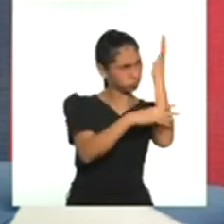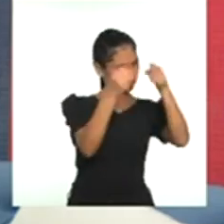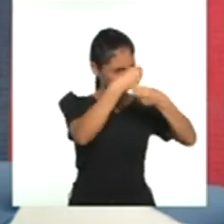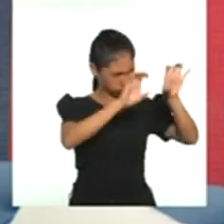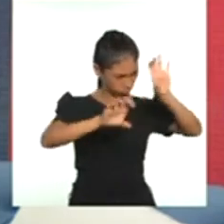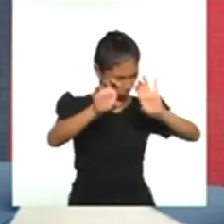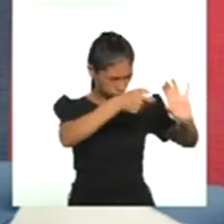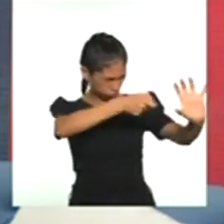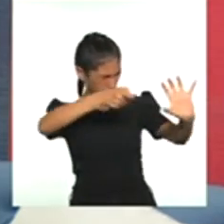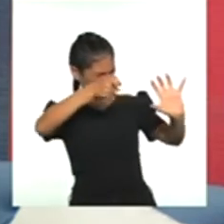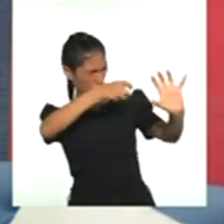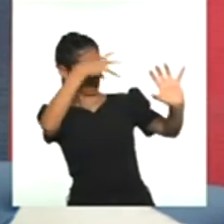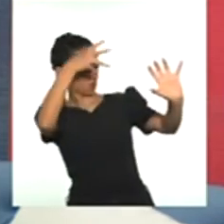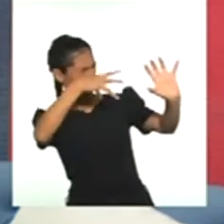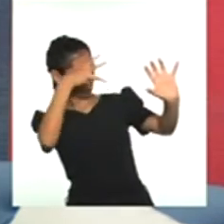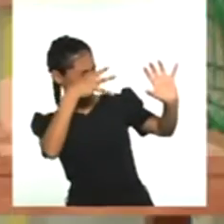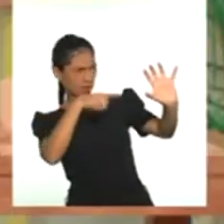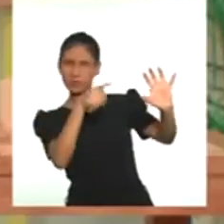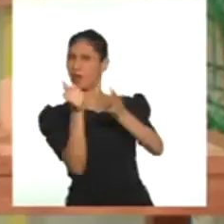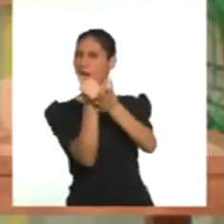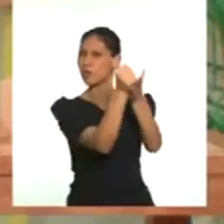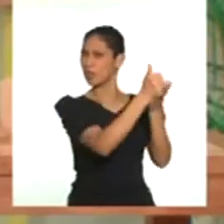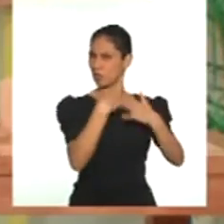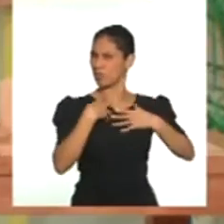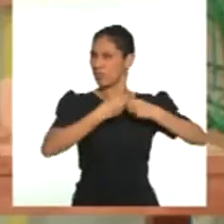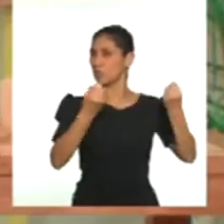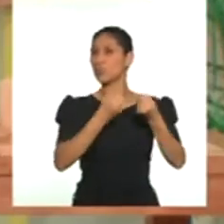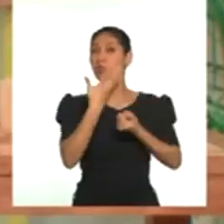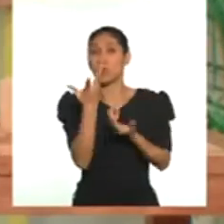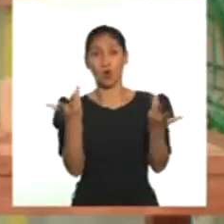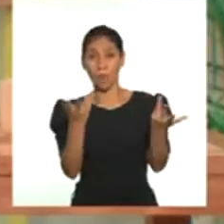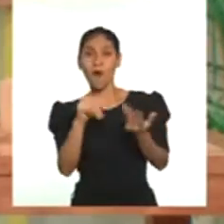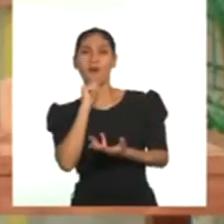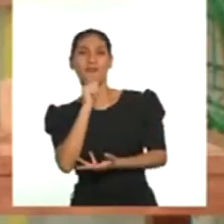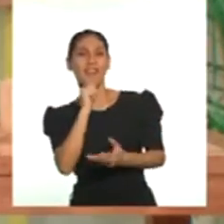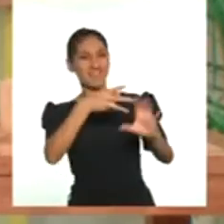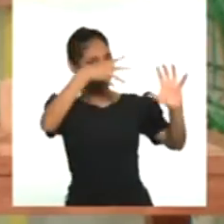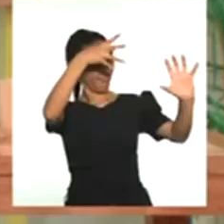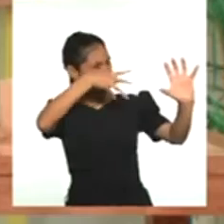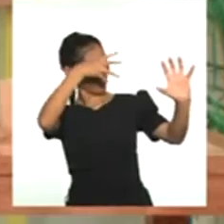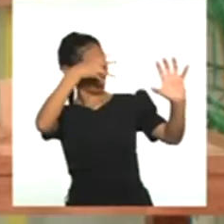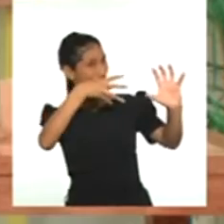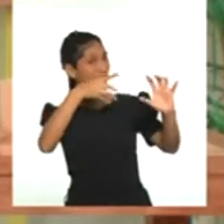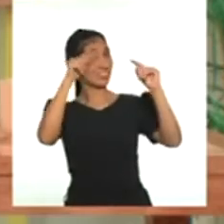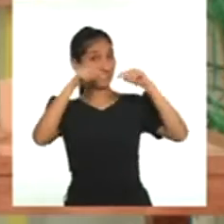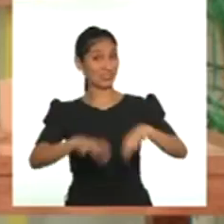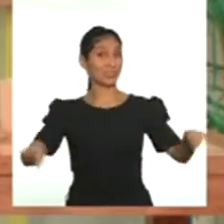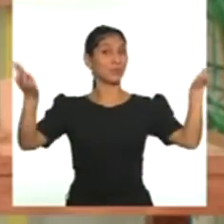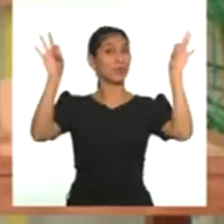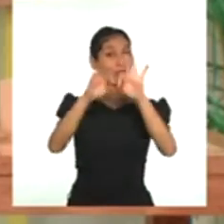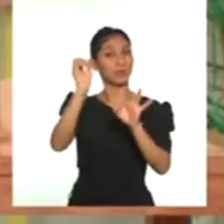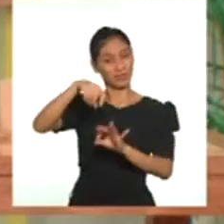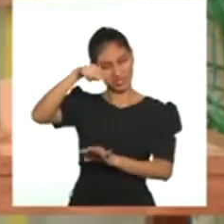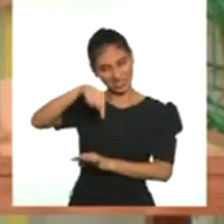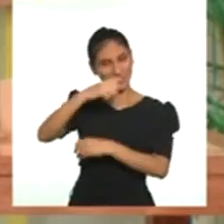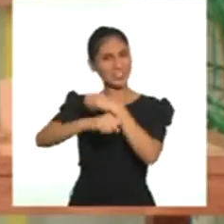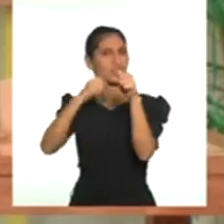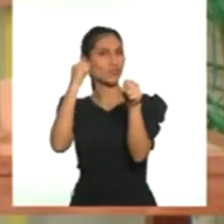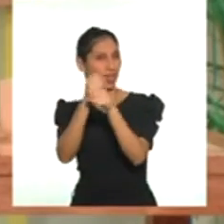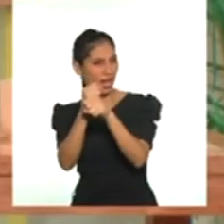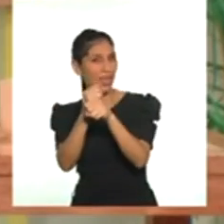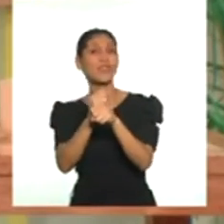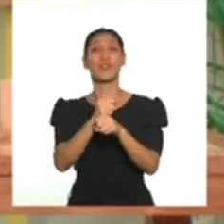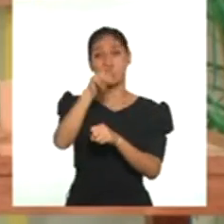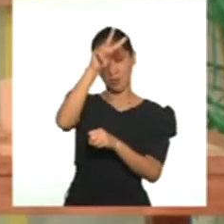ellas para dar respuesta a nuestros problemas de salud. Exacto. Y sobre todo que este es el año del Bicentenario.